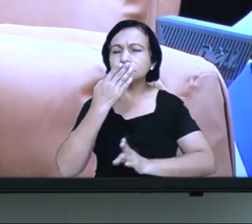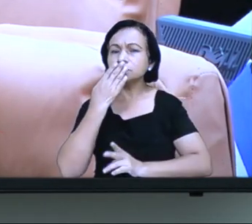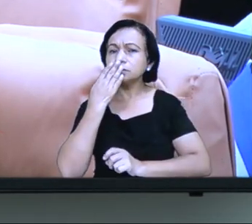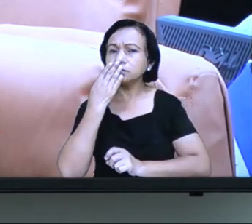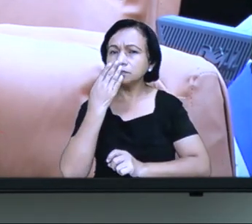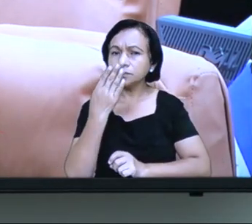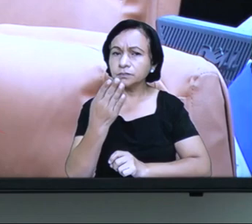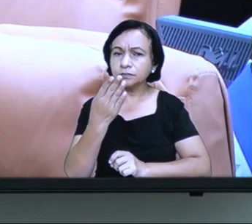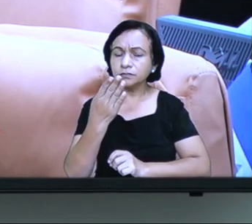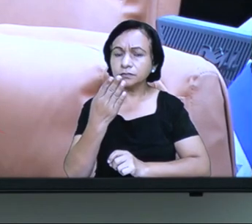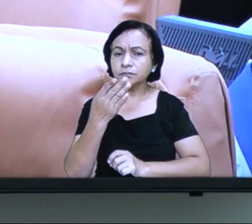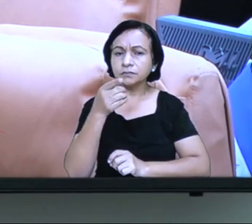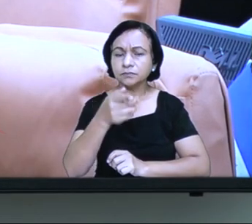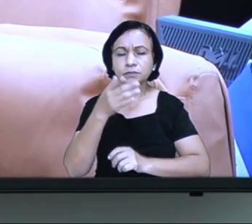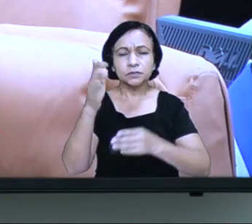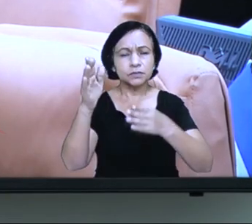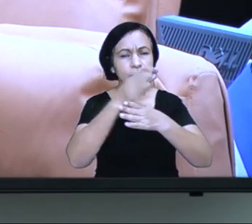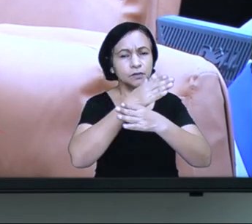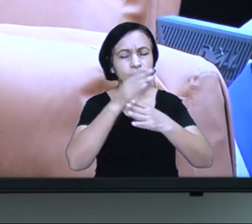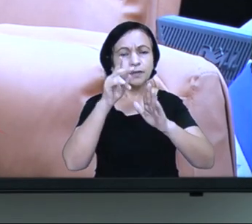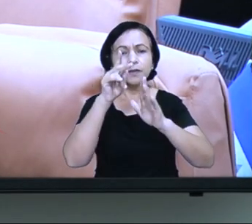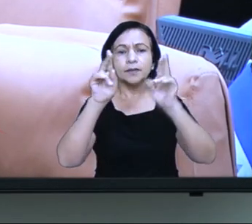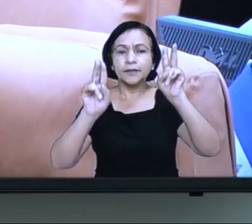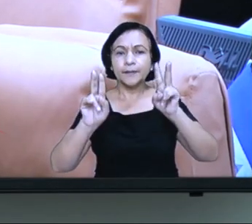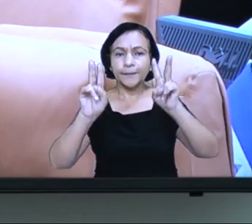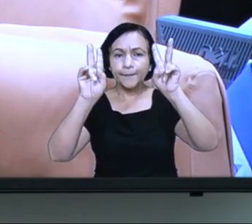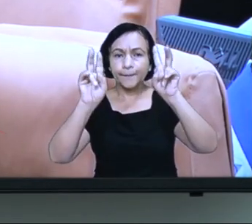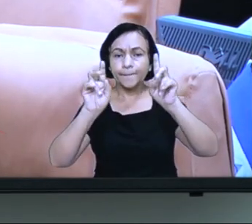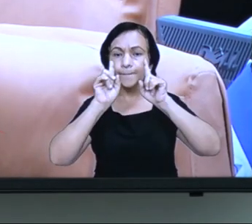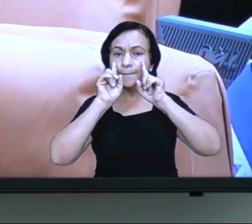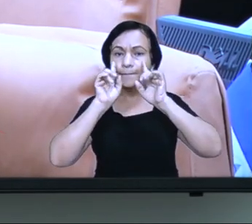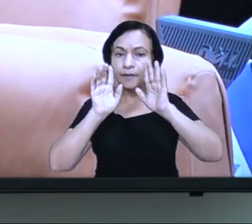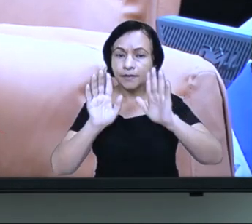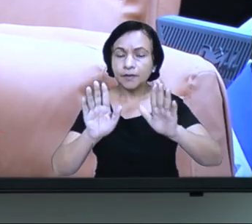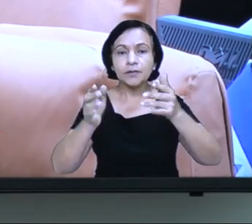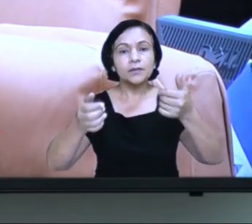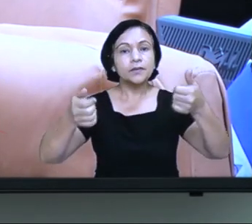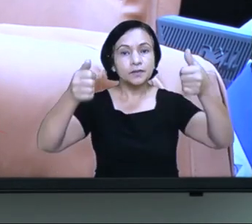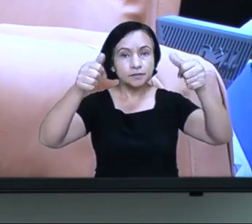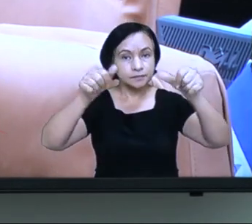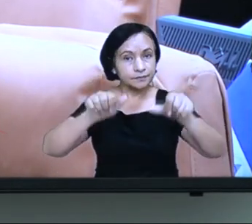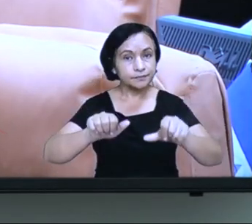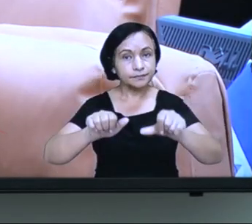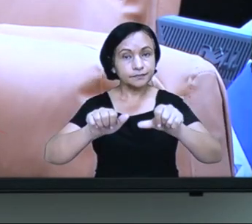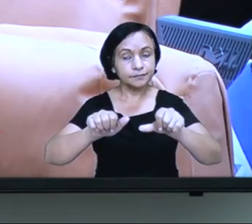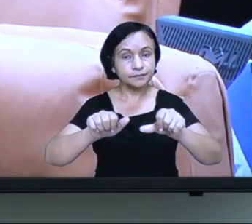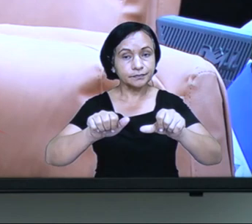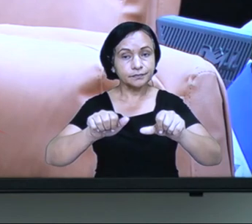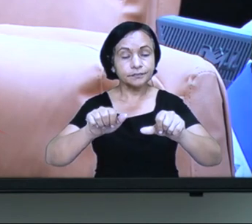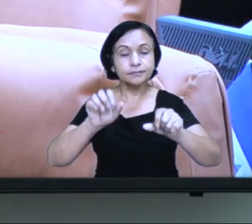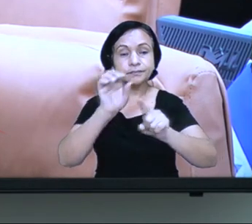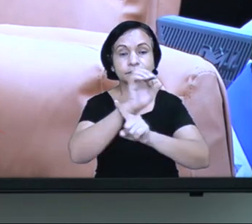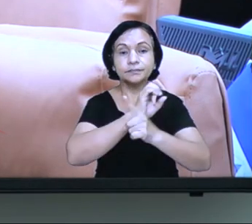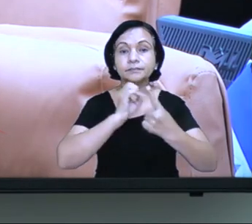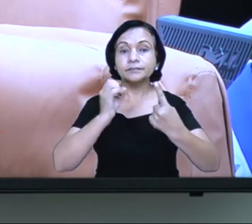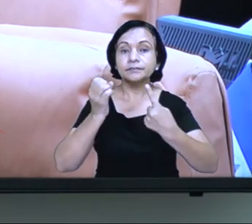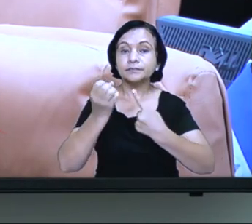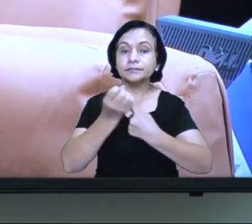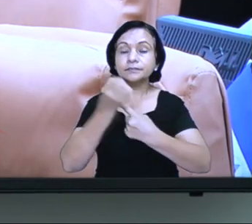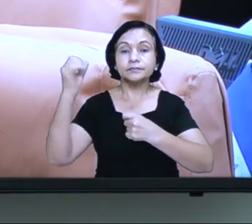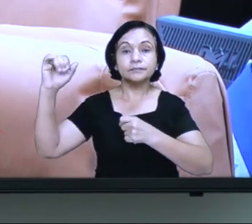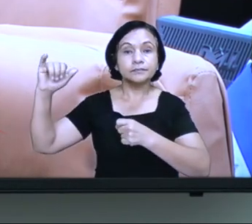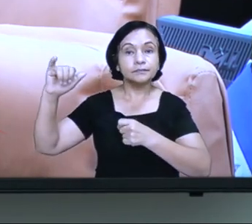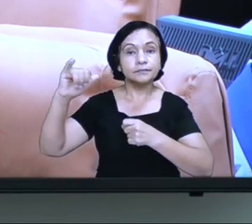y bajo los estándares en materia de seguridad establecida por el Organismo de